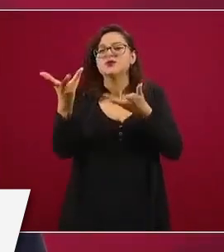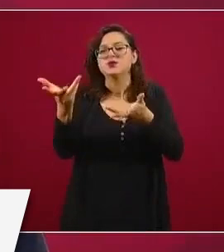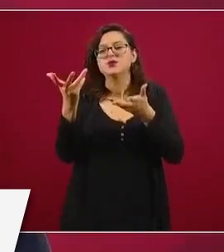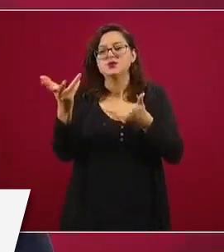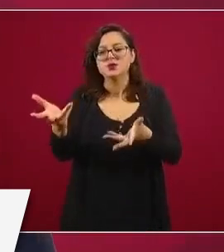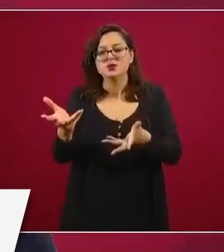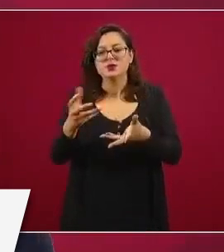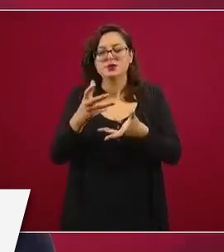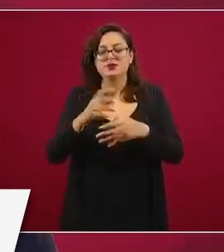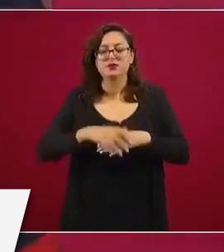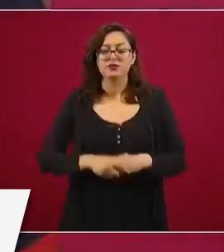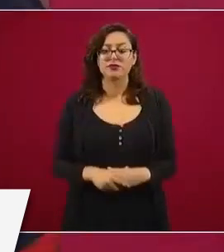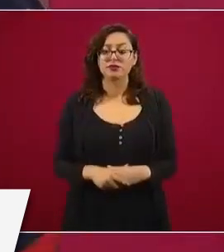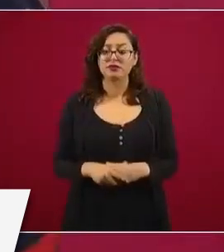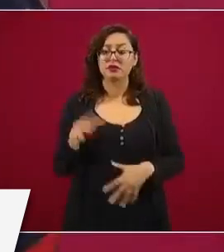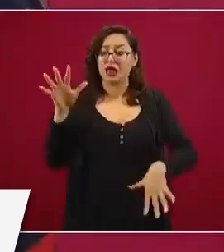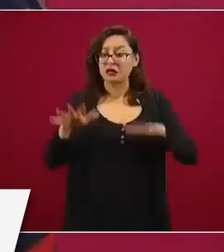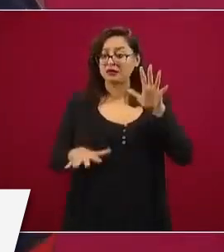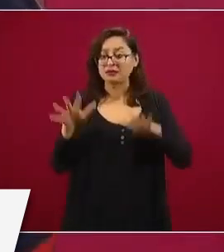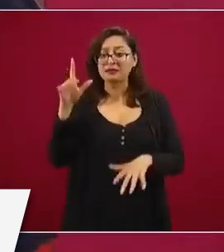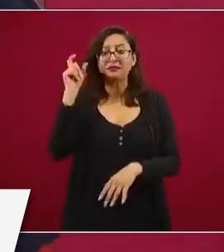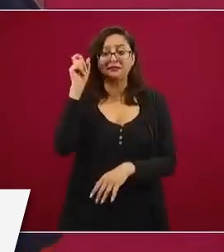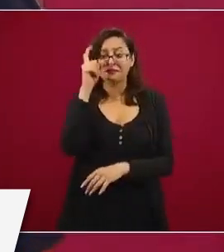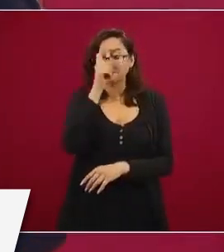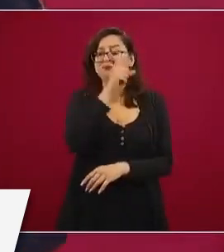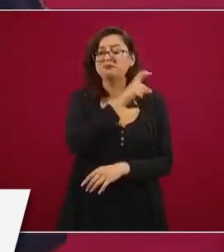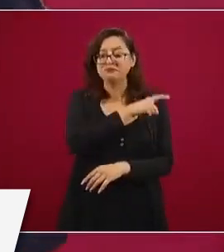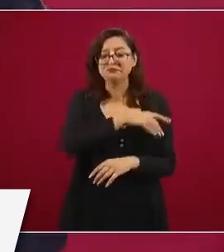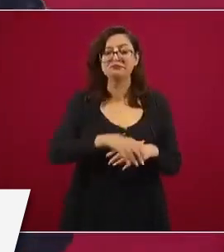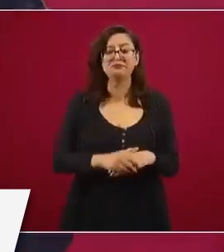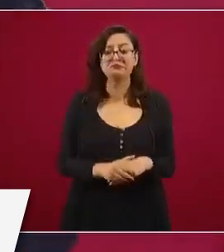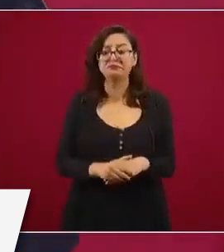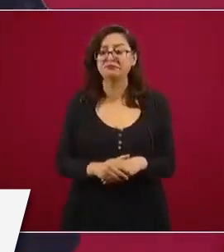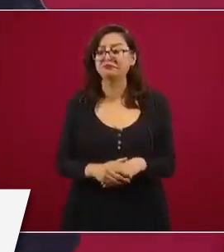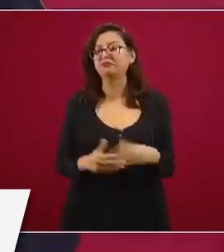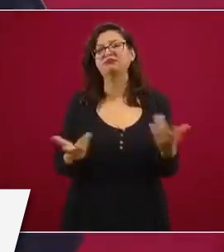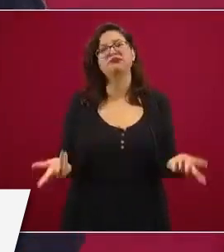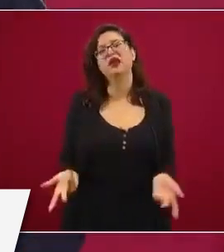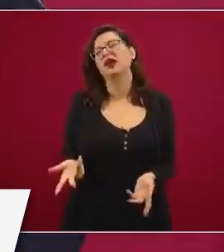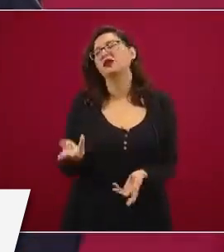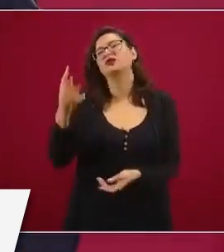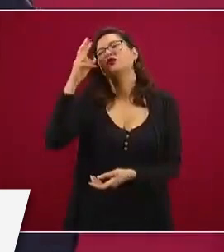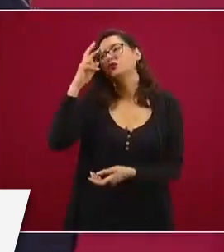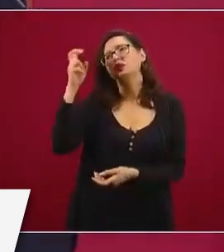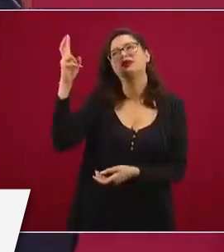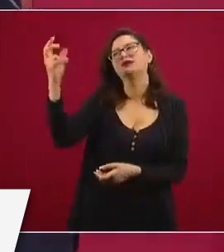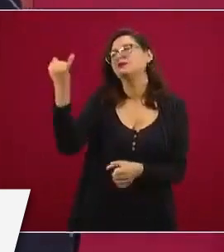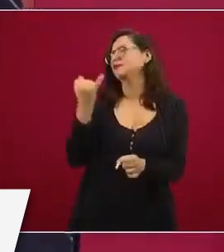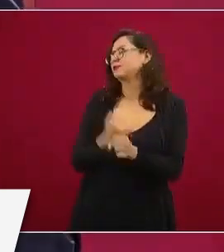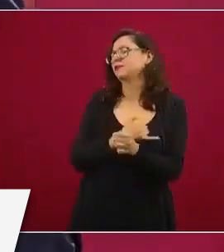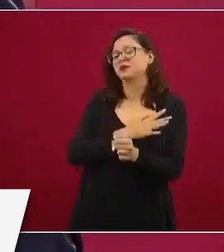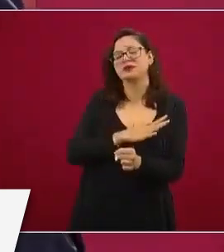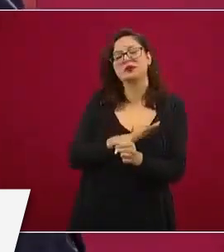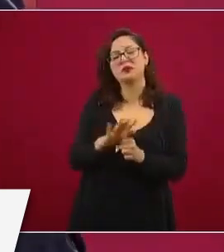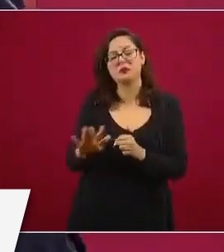Entonces, puede ser difícil, puedes decir, es un soñador,